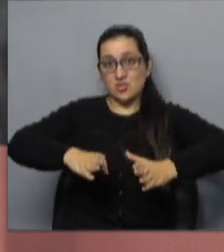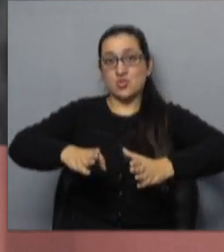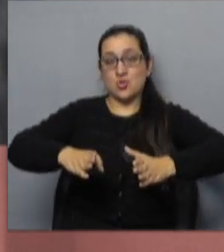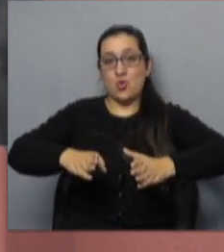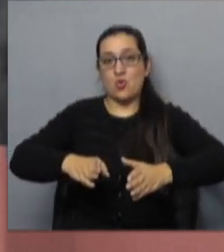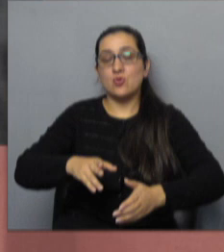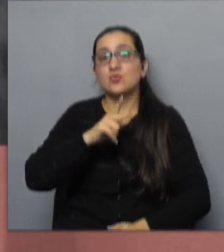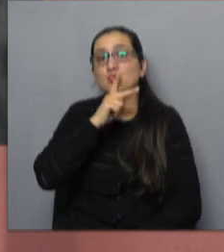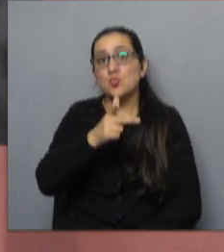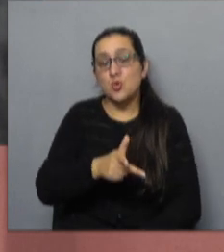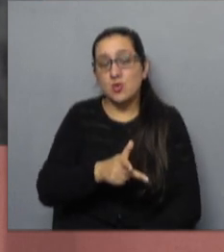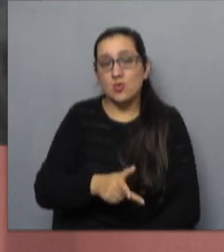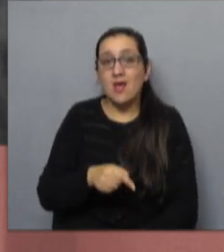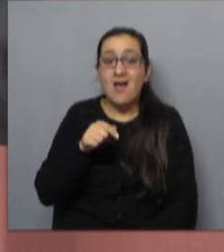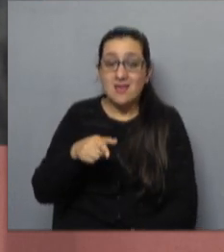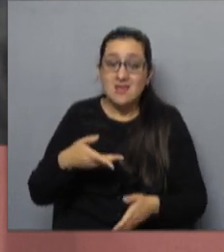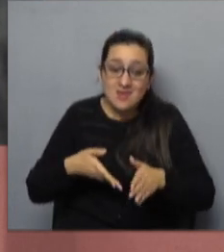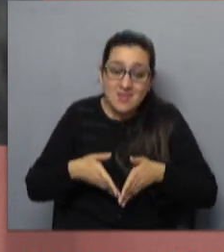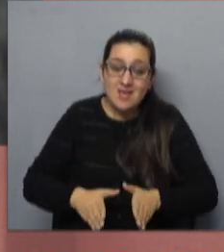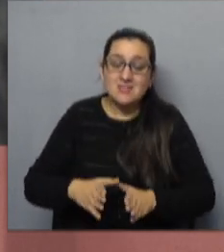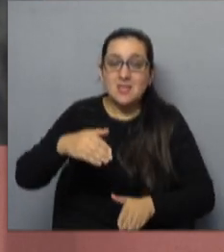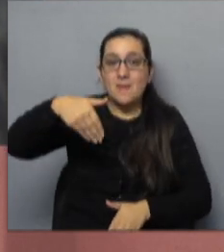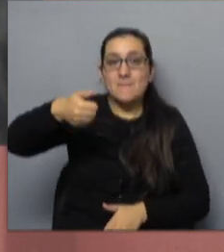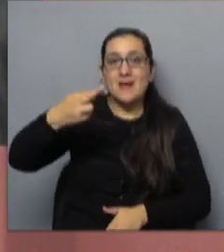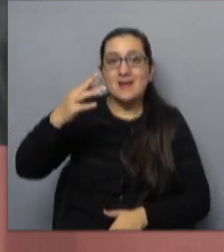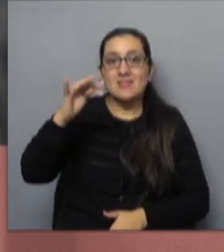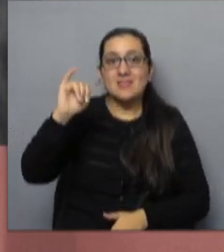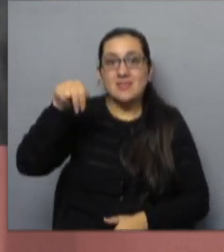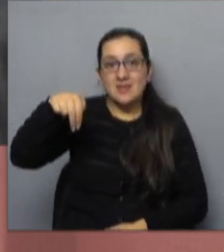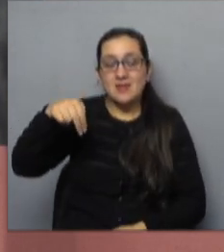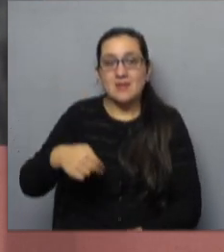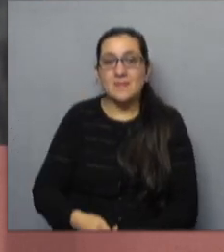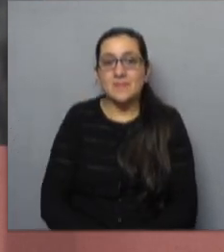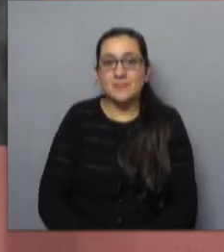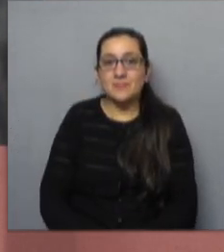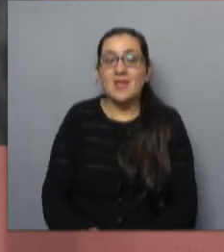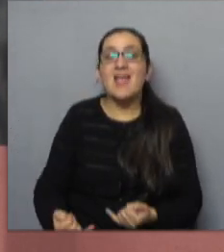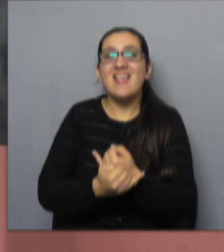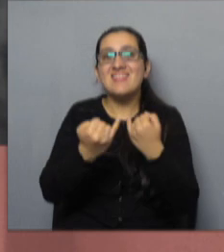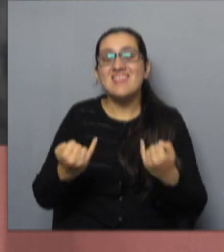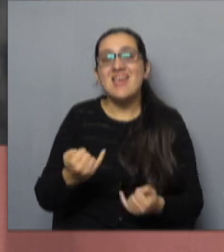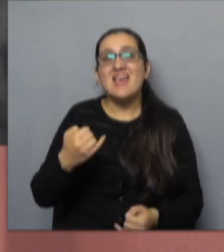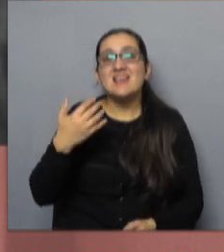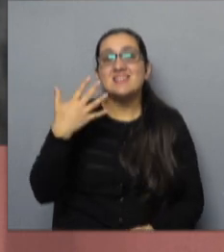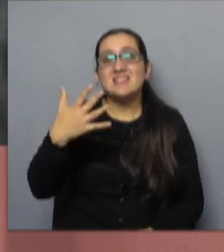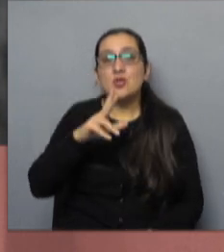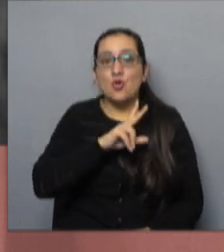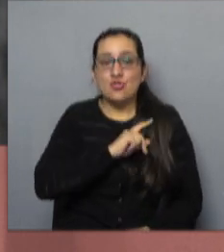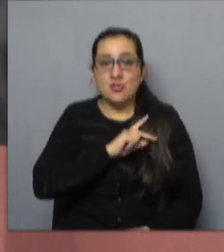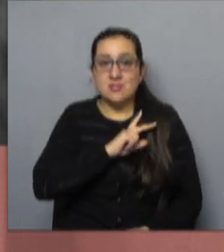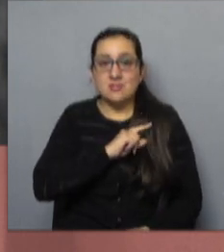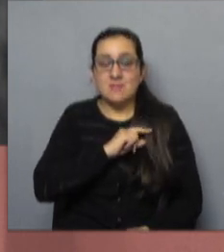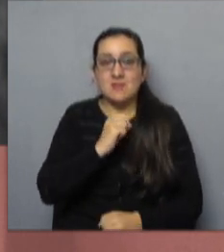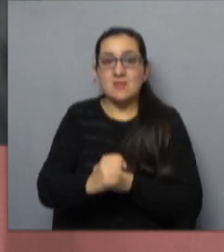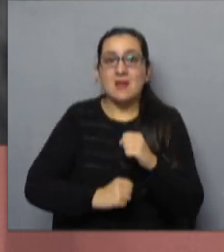de su hijo. Ahí nace Martín, en el pozo de Banfield, el día 5 de diciembre